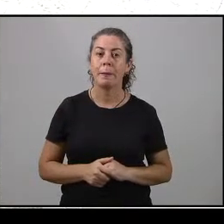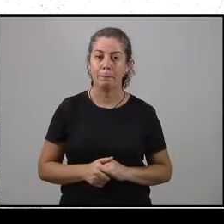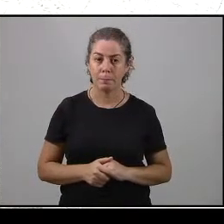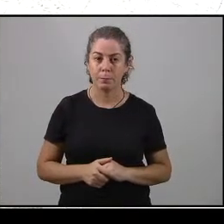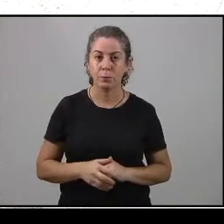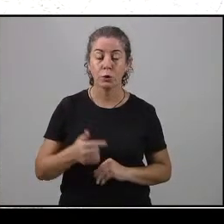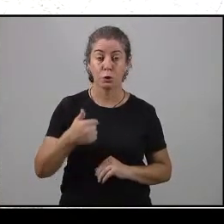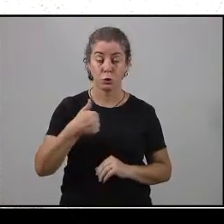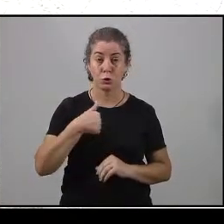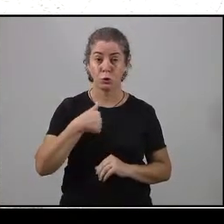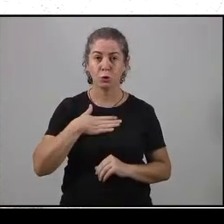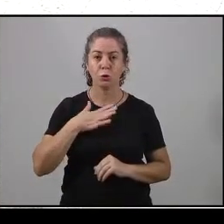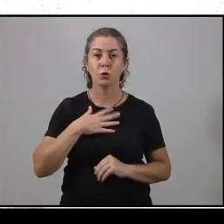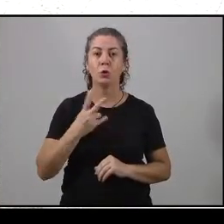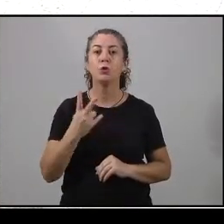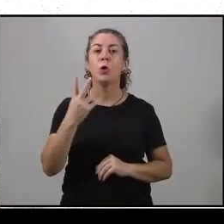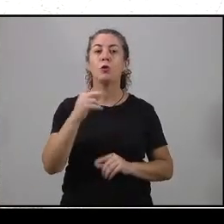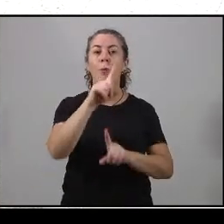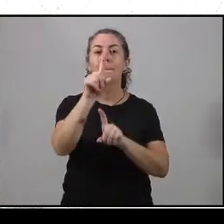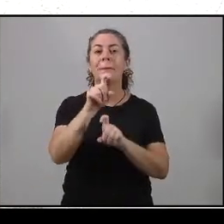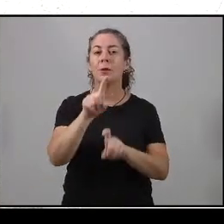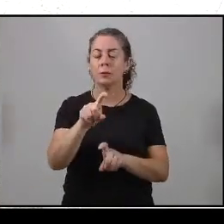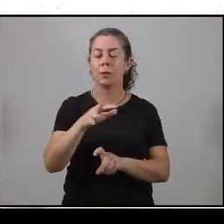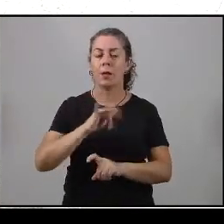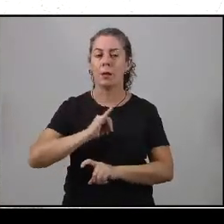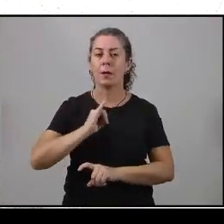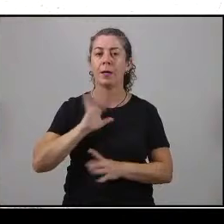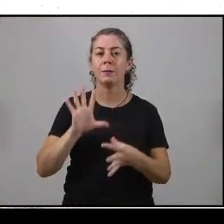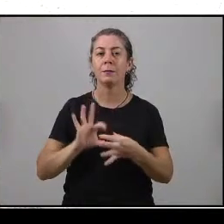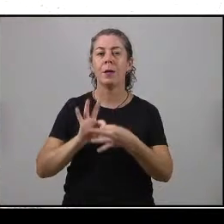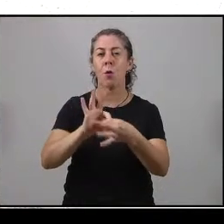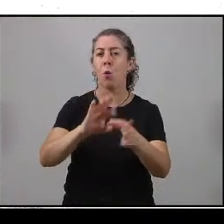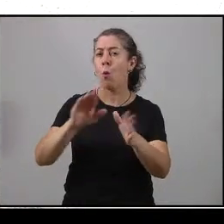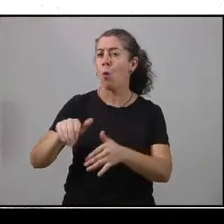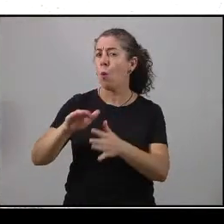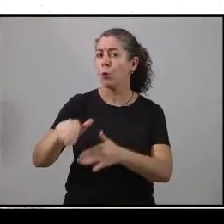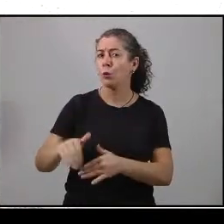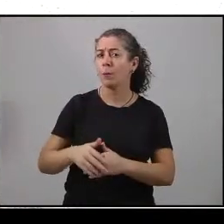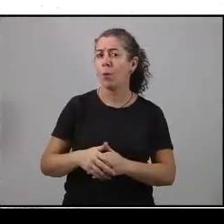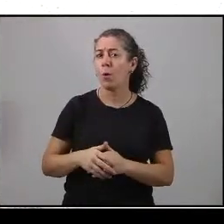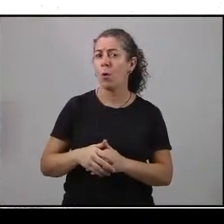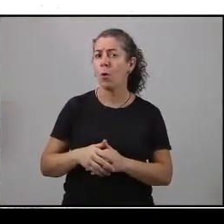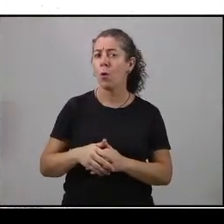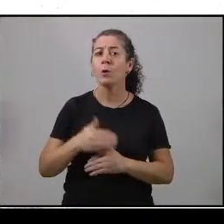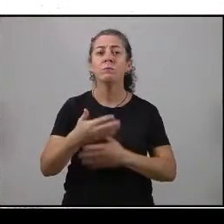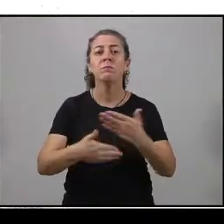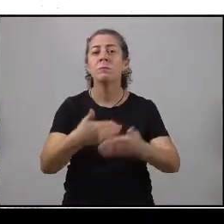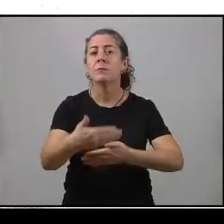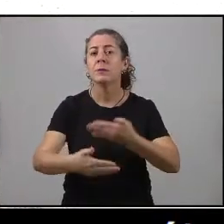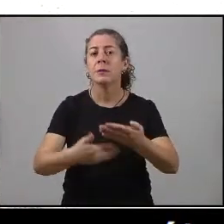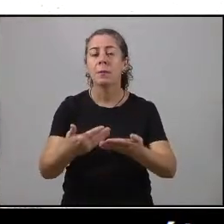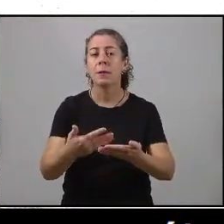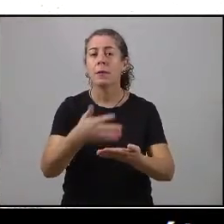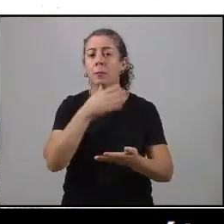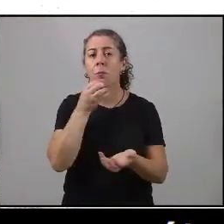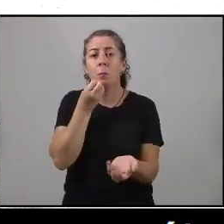Yo tengo un par de cuestiones. En relación a esto último que ha dicho, ¿cuál es el trámite que se sigue ahora, la propuesta de la presidenta al rector?